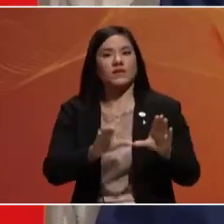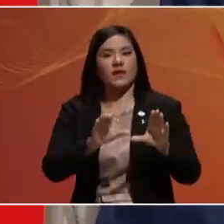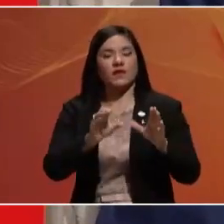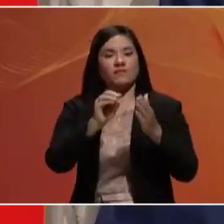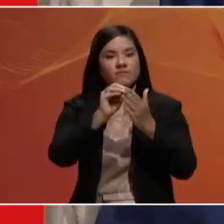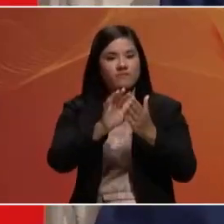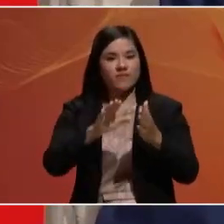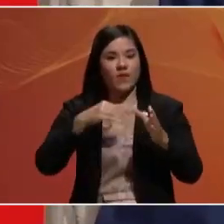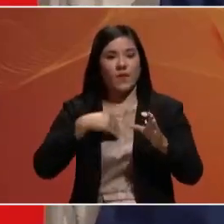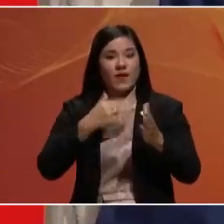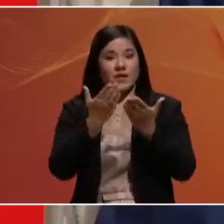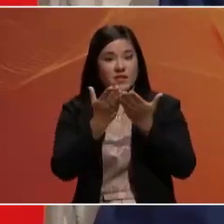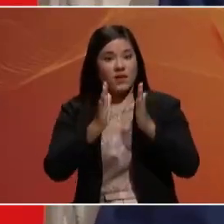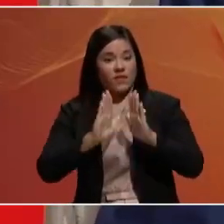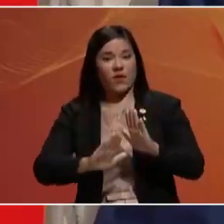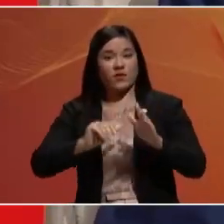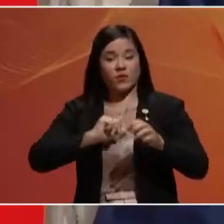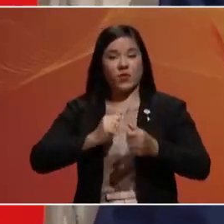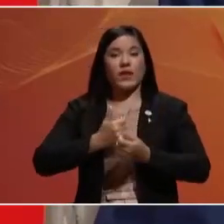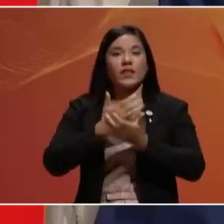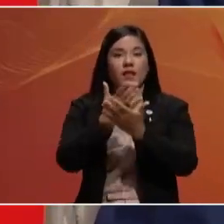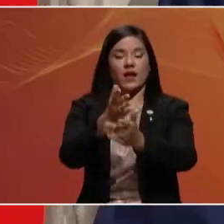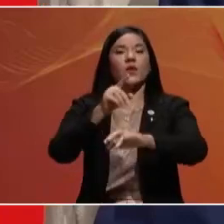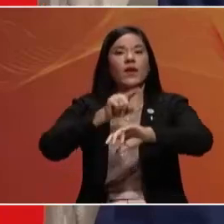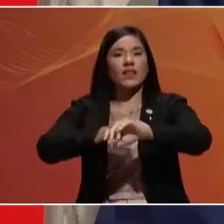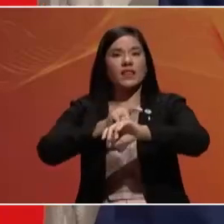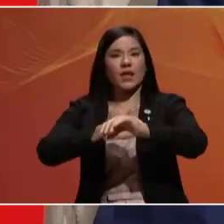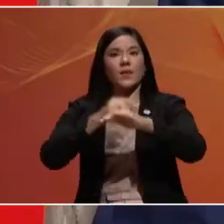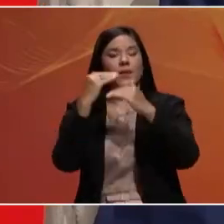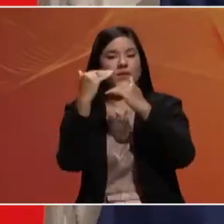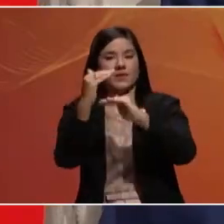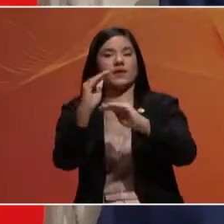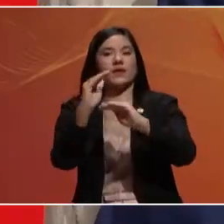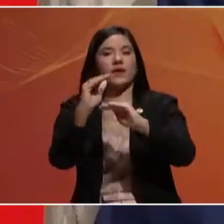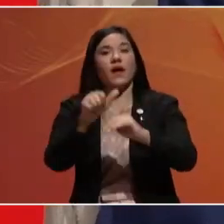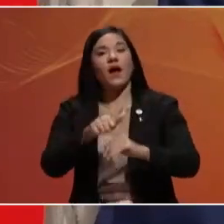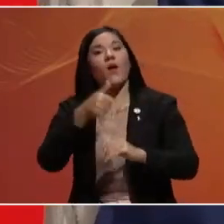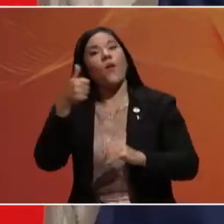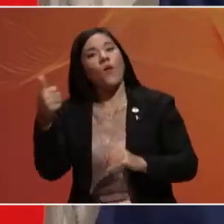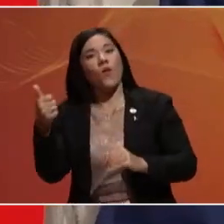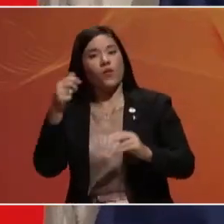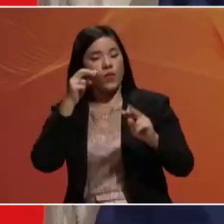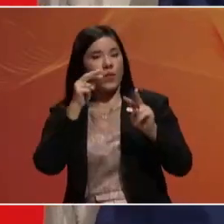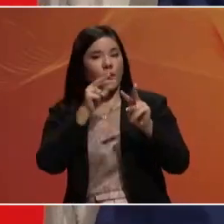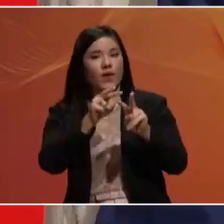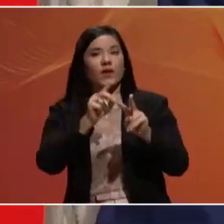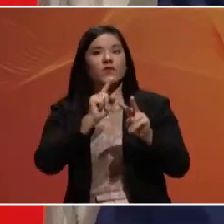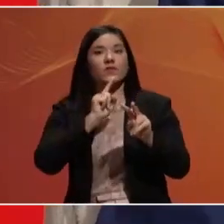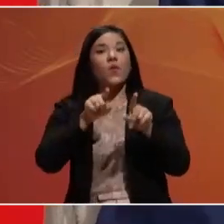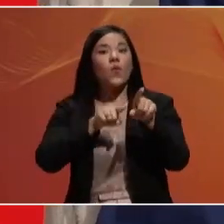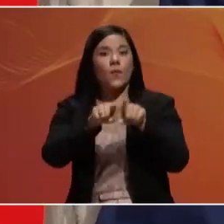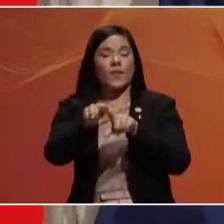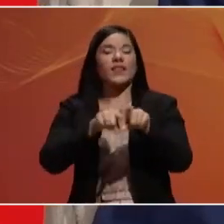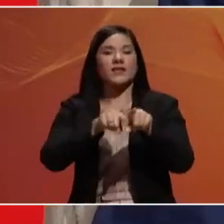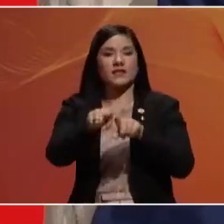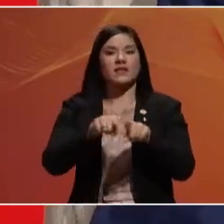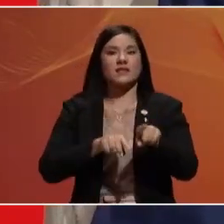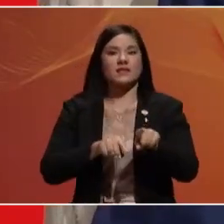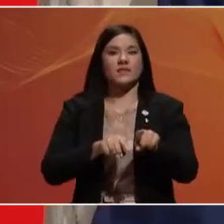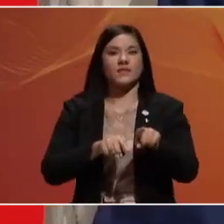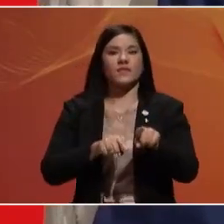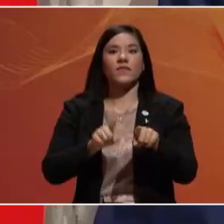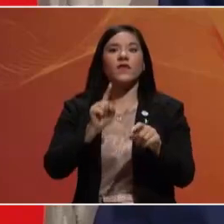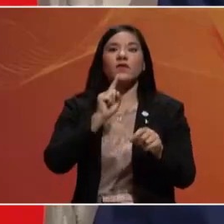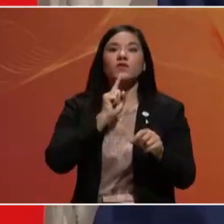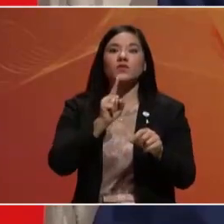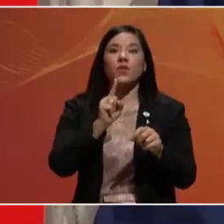y servicios que yo debo entregar en el tiempo señalado. Claro. Y hay otro componente que es competencias, que son